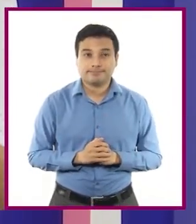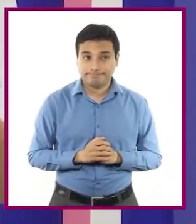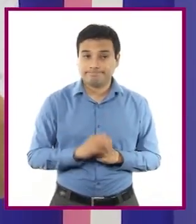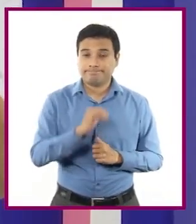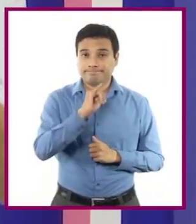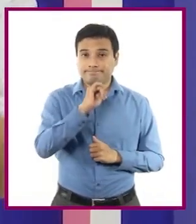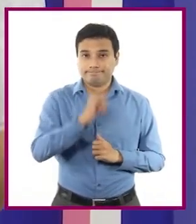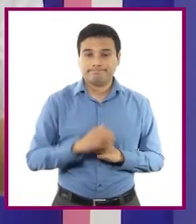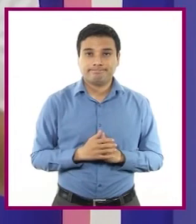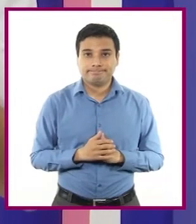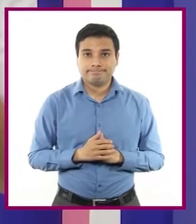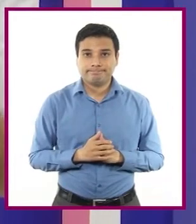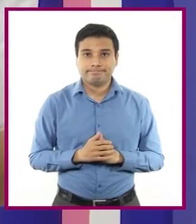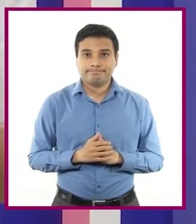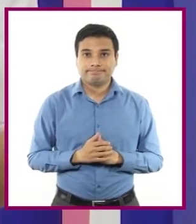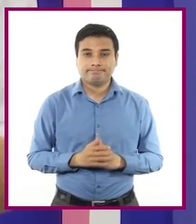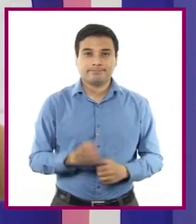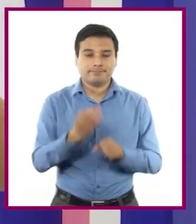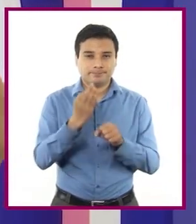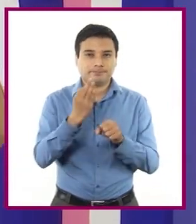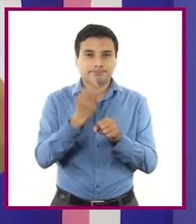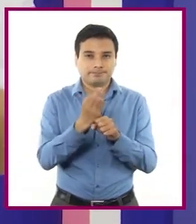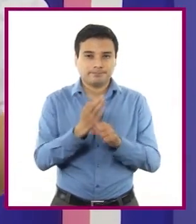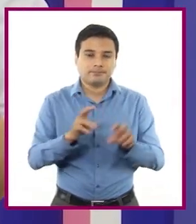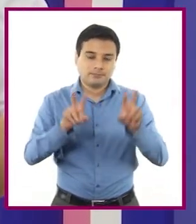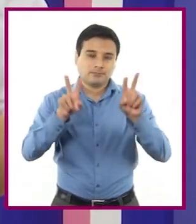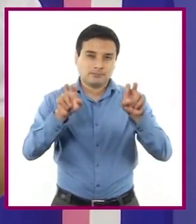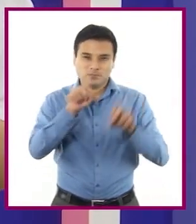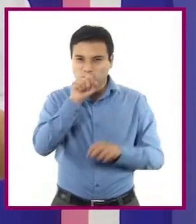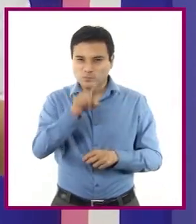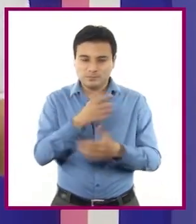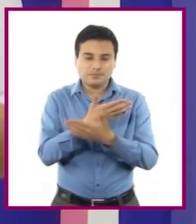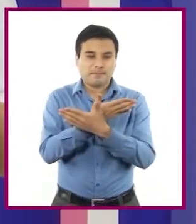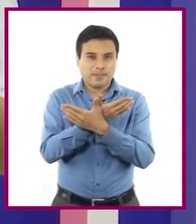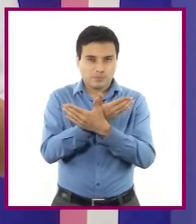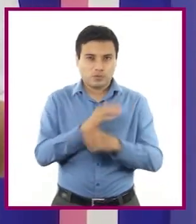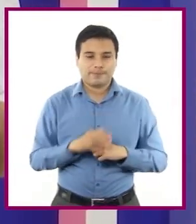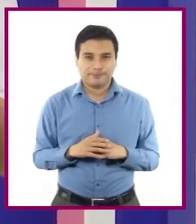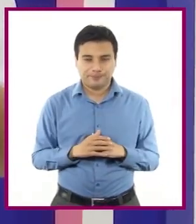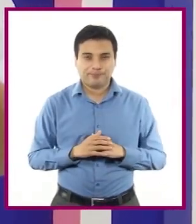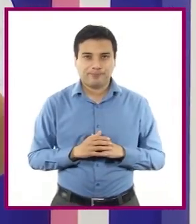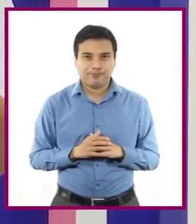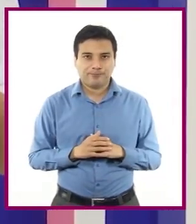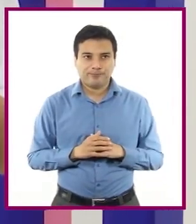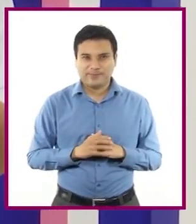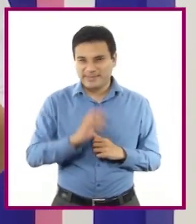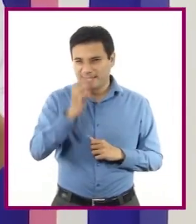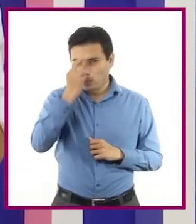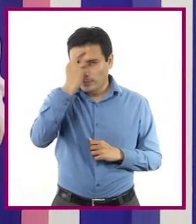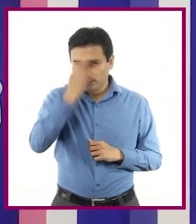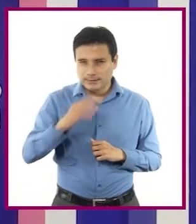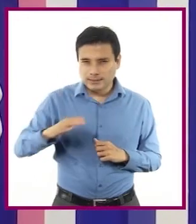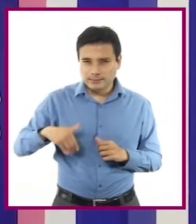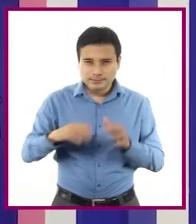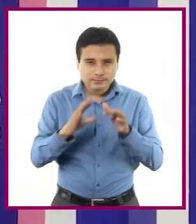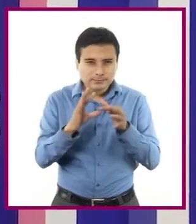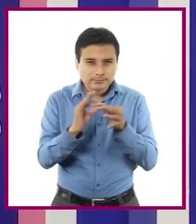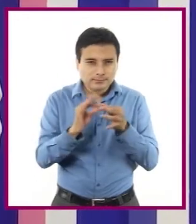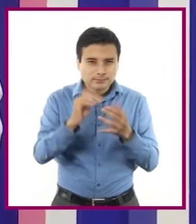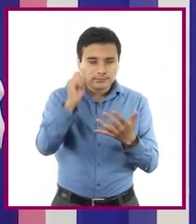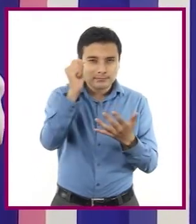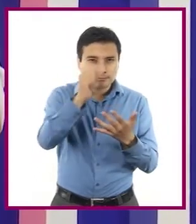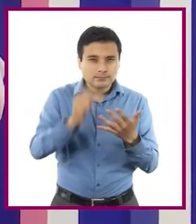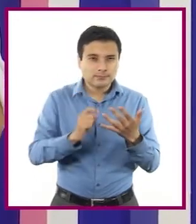es. Por eso, vamos a retomar el tema de la mariposa monarca. ¿Podrías recordarnos algunos aspectos que